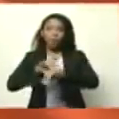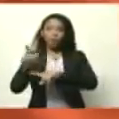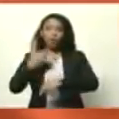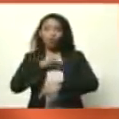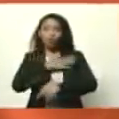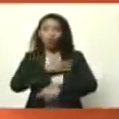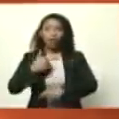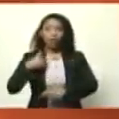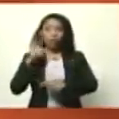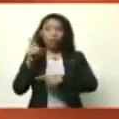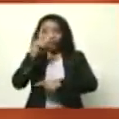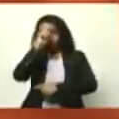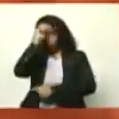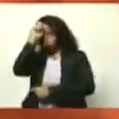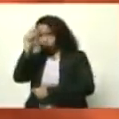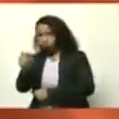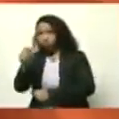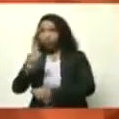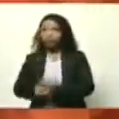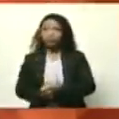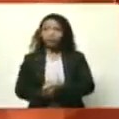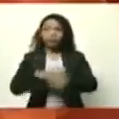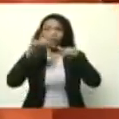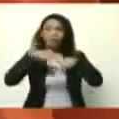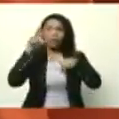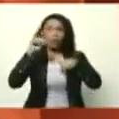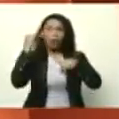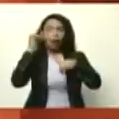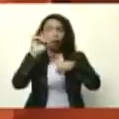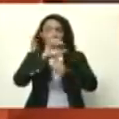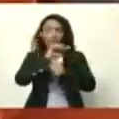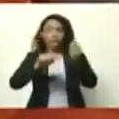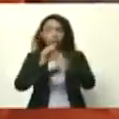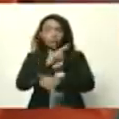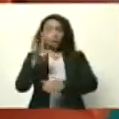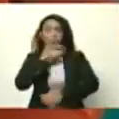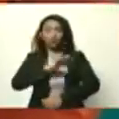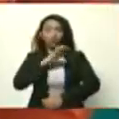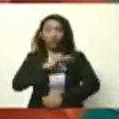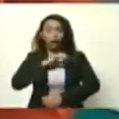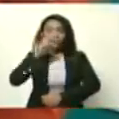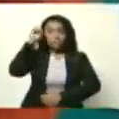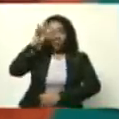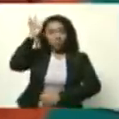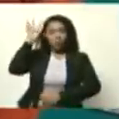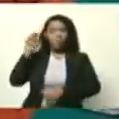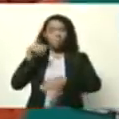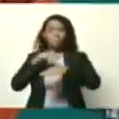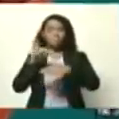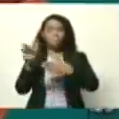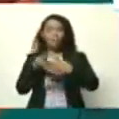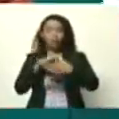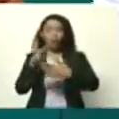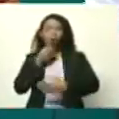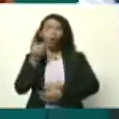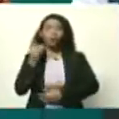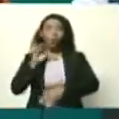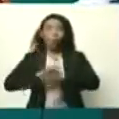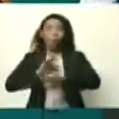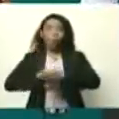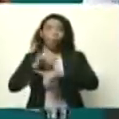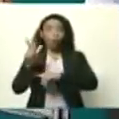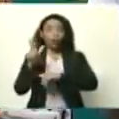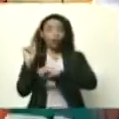dar ese reconocimiento. Bueno, aquí también está el vicepresidente del socialismo, Mervin Maldonado, ministro de la Juventud, porque